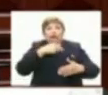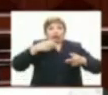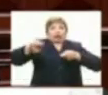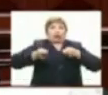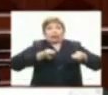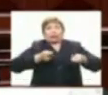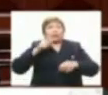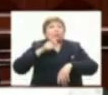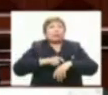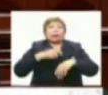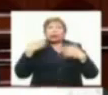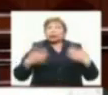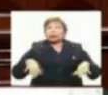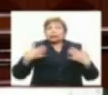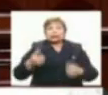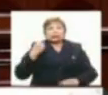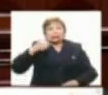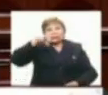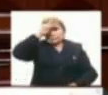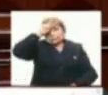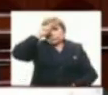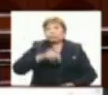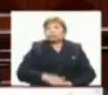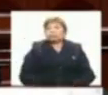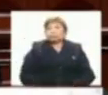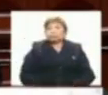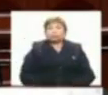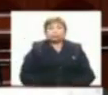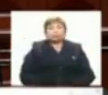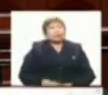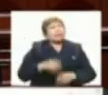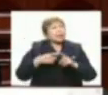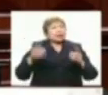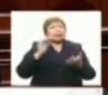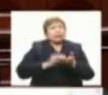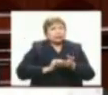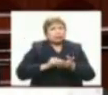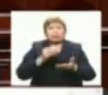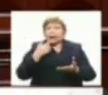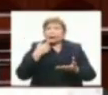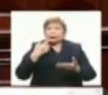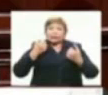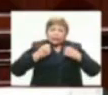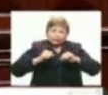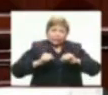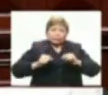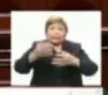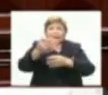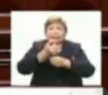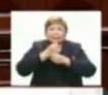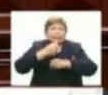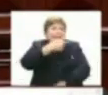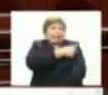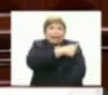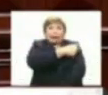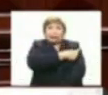gobernar en un momento de enorme gravedad para el Perú. Pero debemos maximizar nuestro esfuerzo para alcanzar la